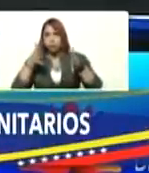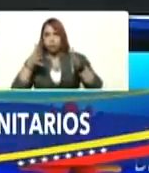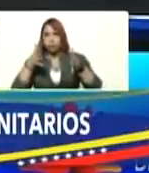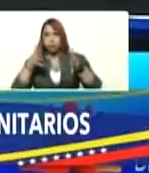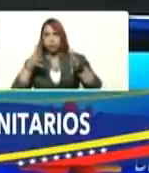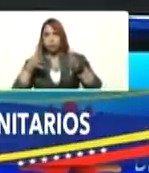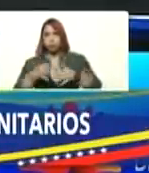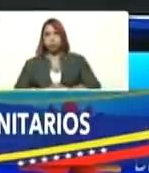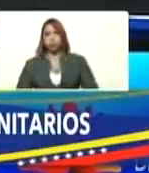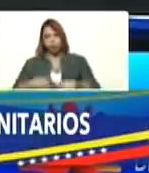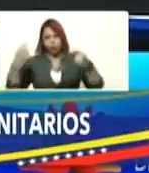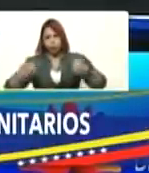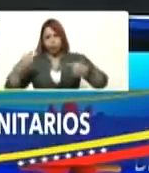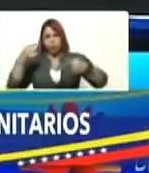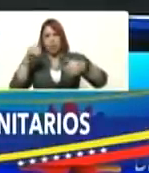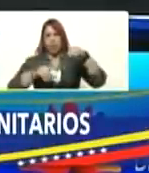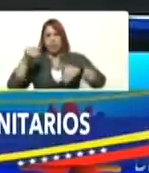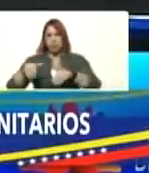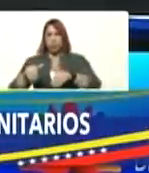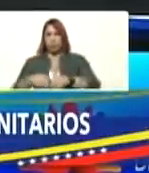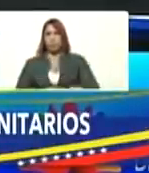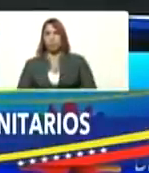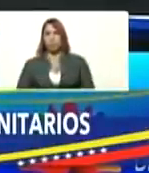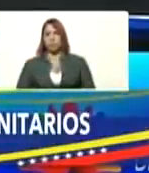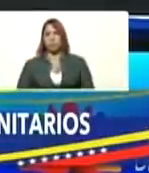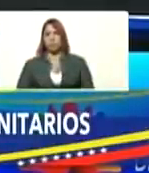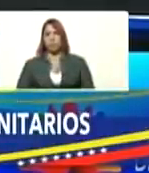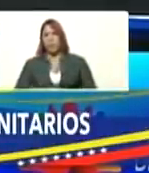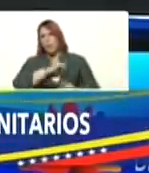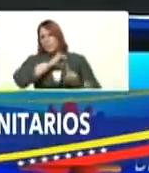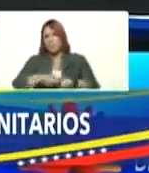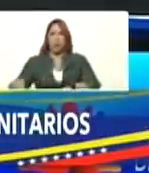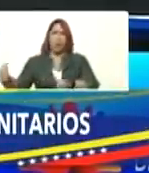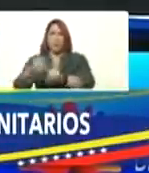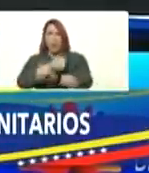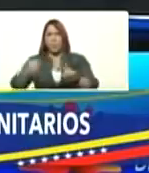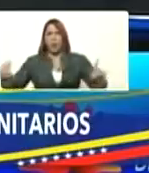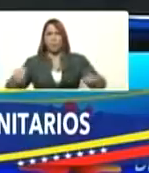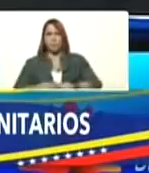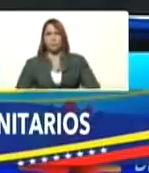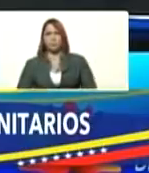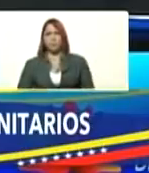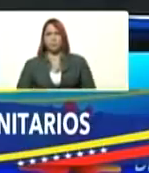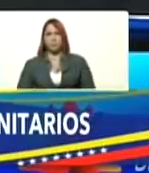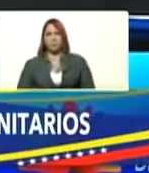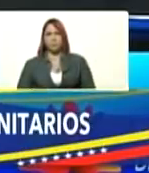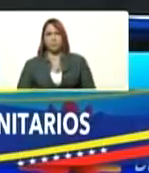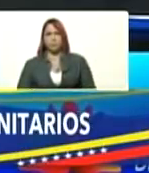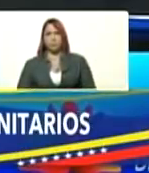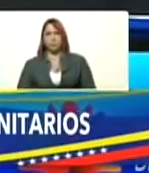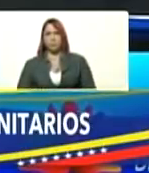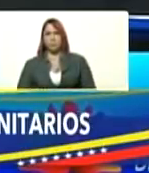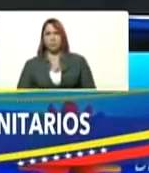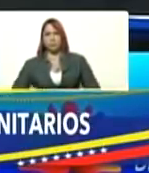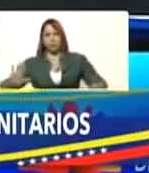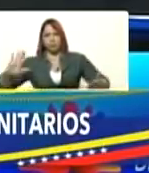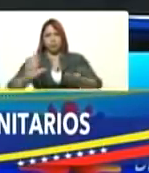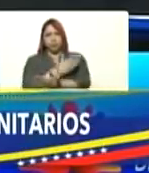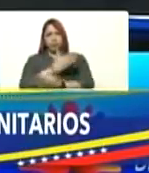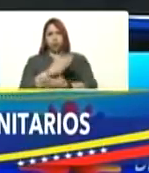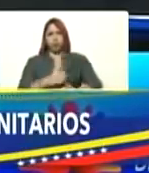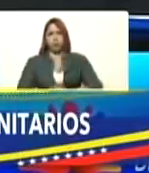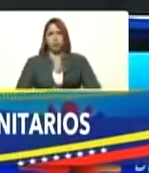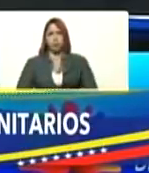las elecciones y le dio una pela. Barrió el piso con Henry Falcón. Barrió el piso,